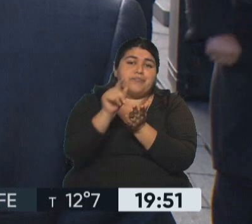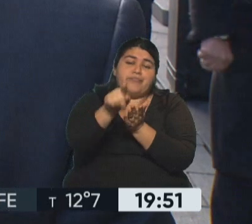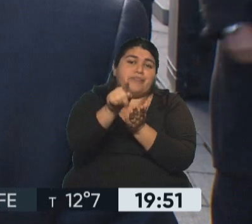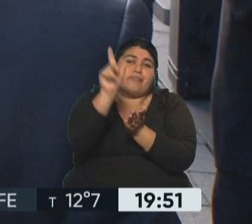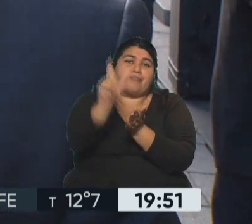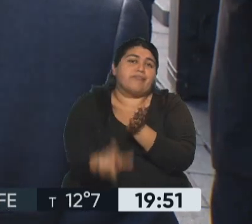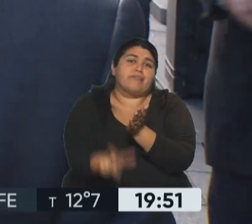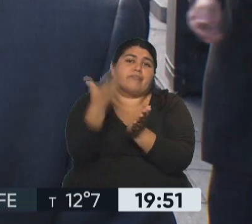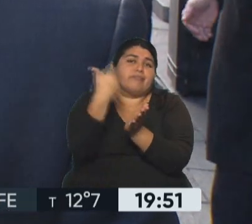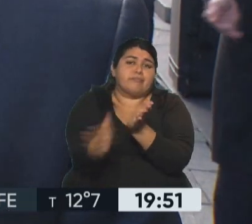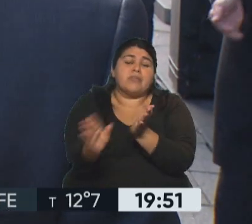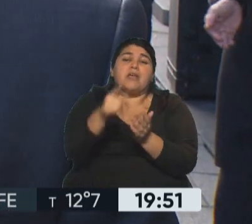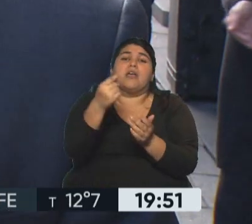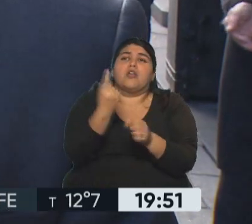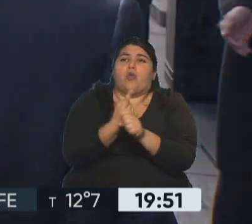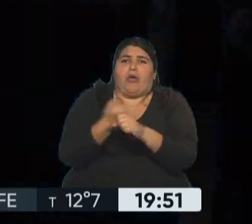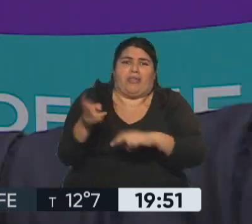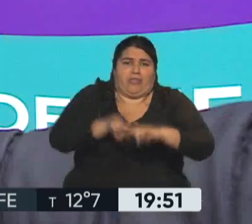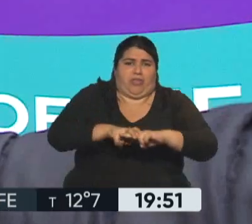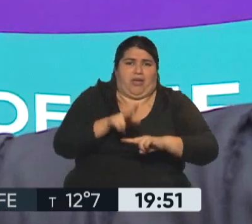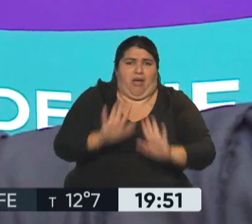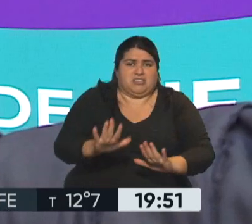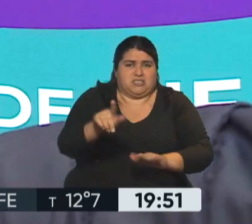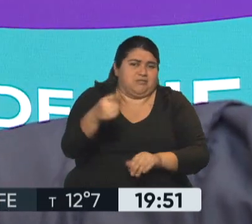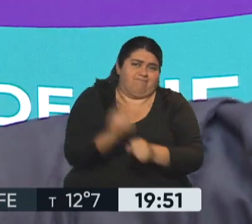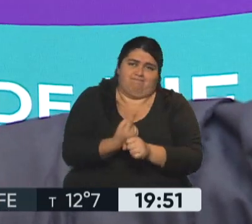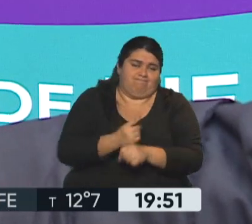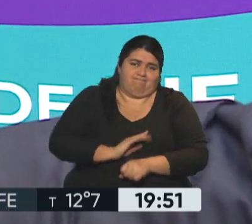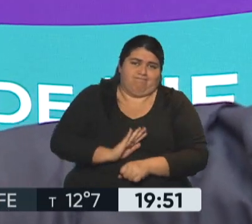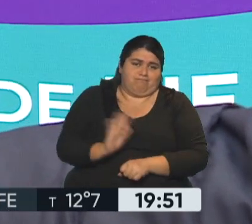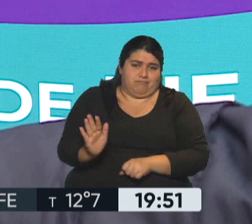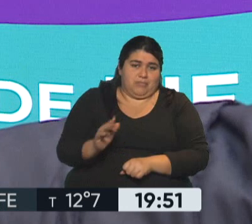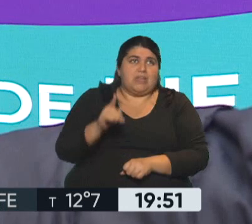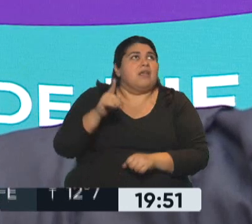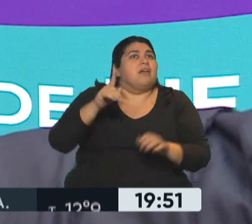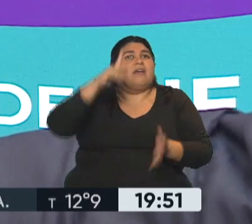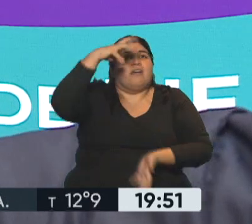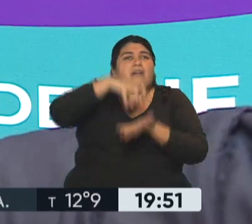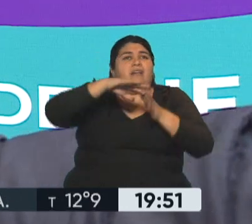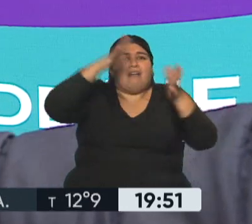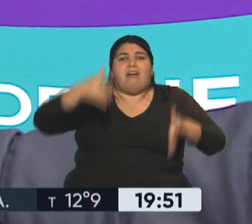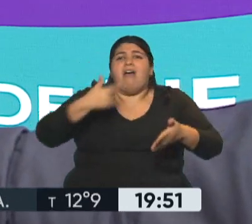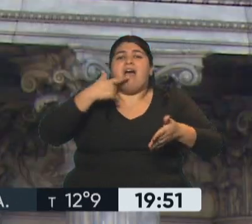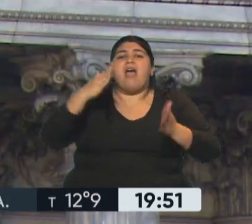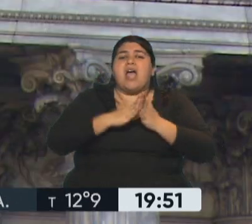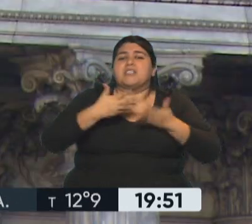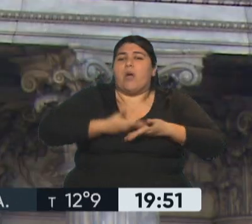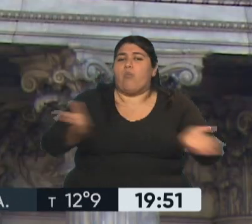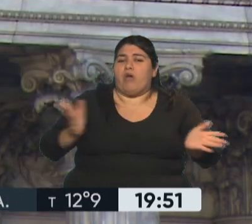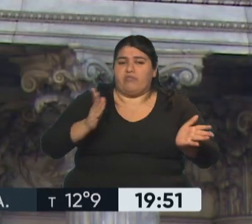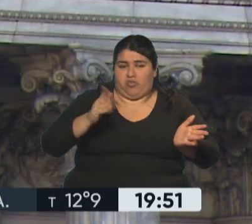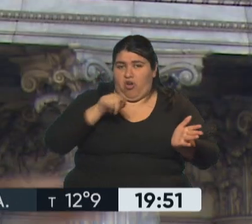No puede estar ocupando una silla de la Cámara de Diputados, digo, esa es la casa del pueblo. Entonces, en esos lugares tienen que